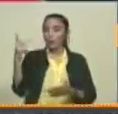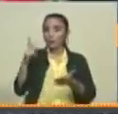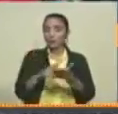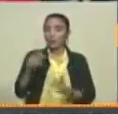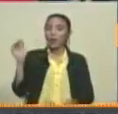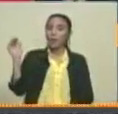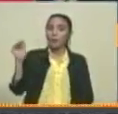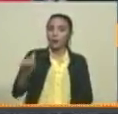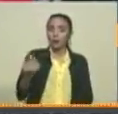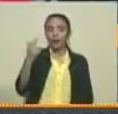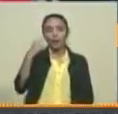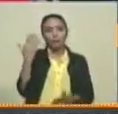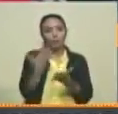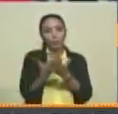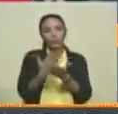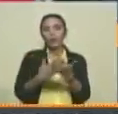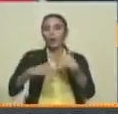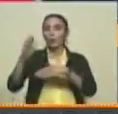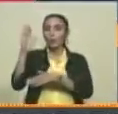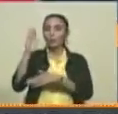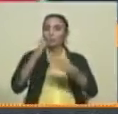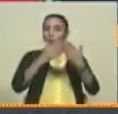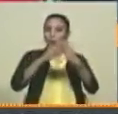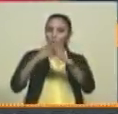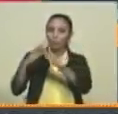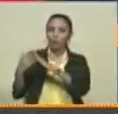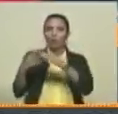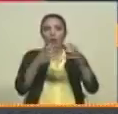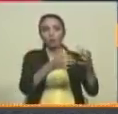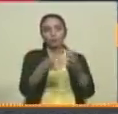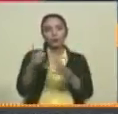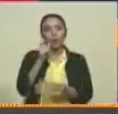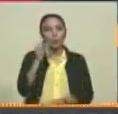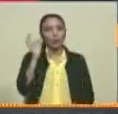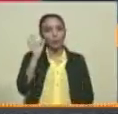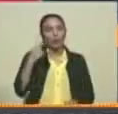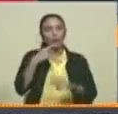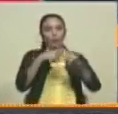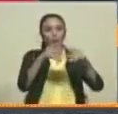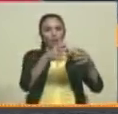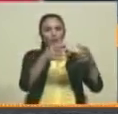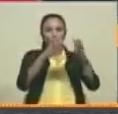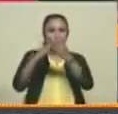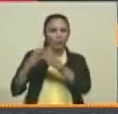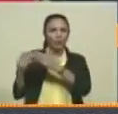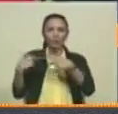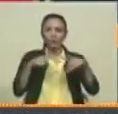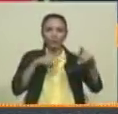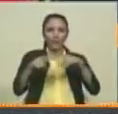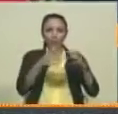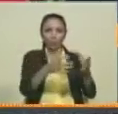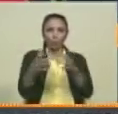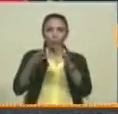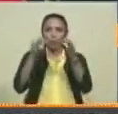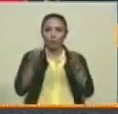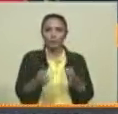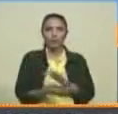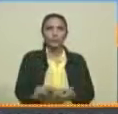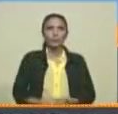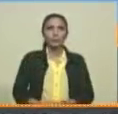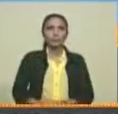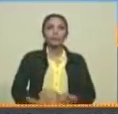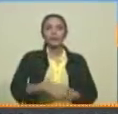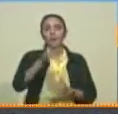Maracay y pueda hacer la juramentación de estos compañeros y compañeras de las diferentes comunas que se han construido recientemente.